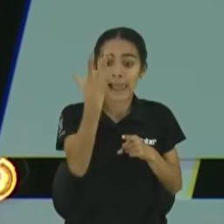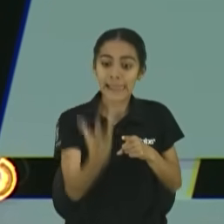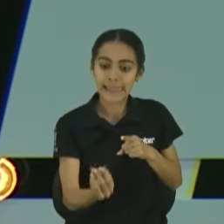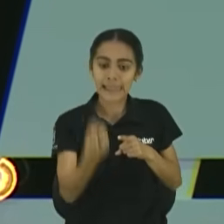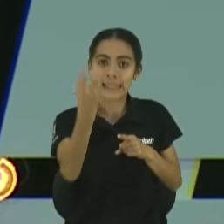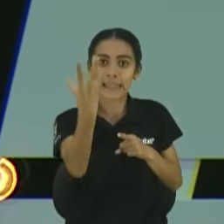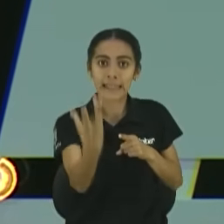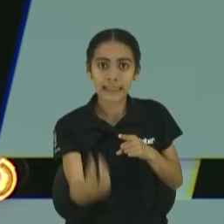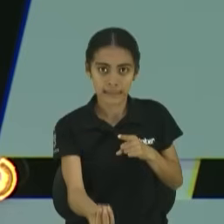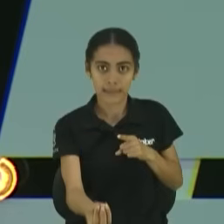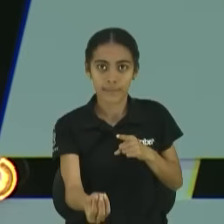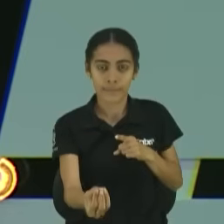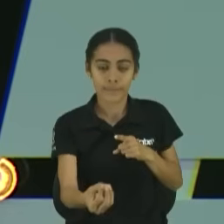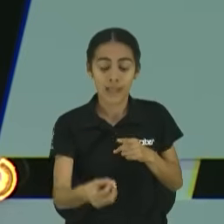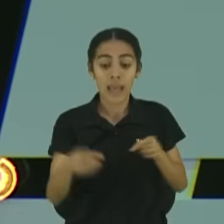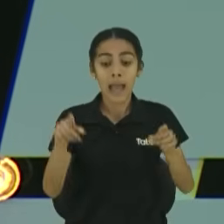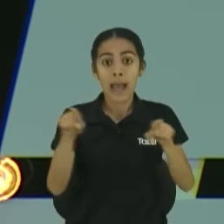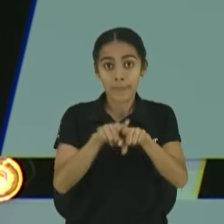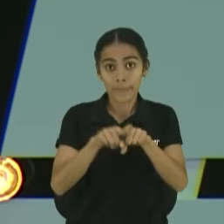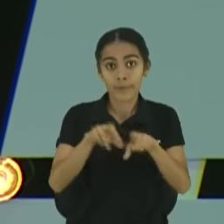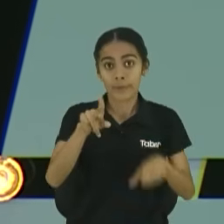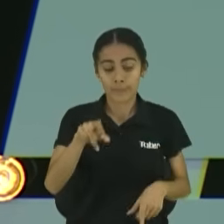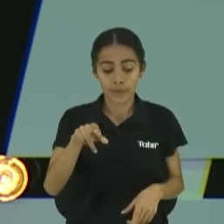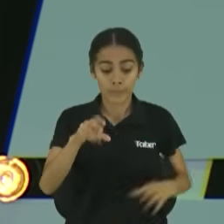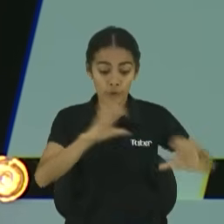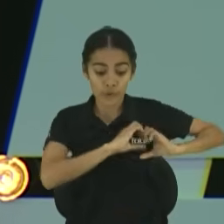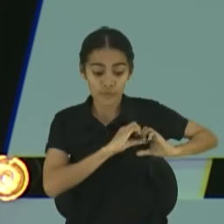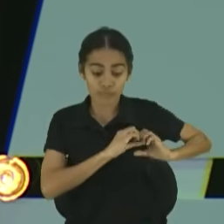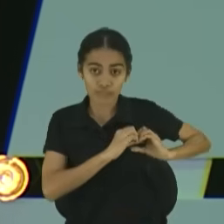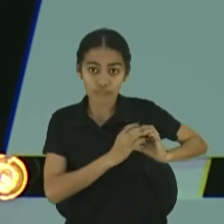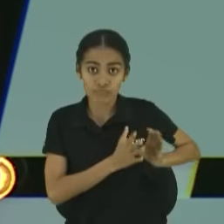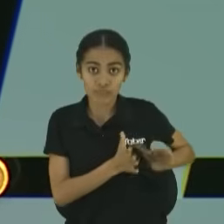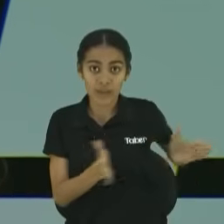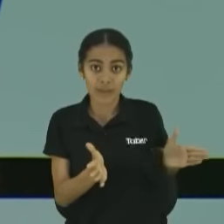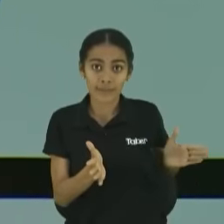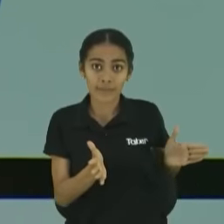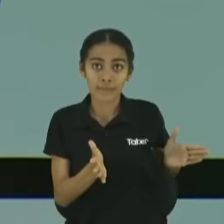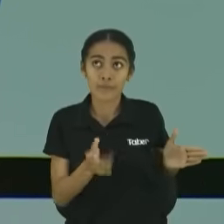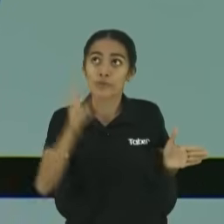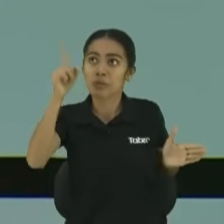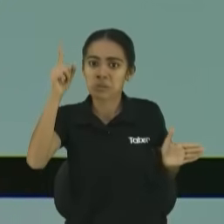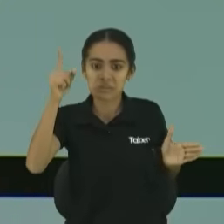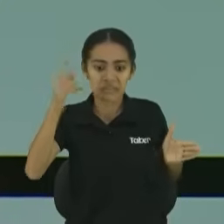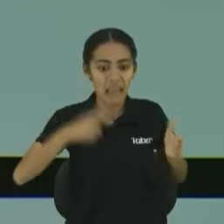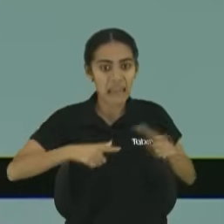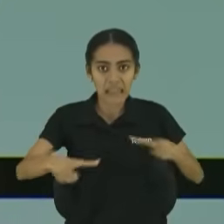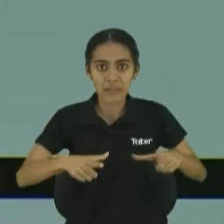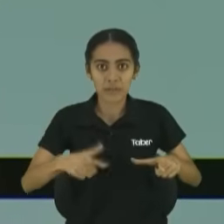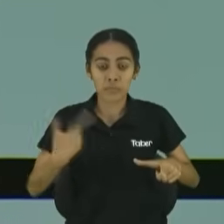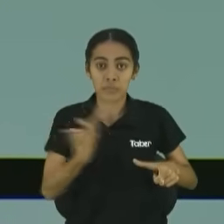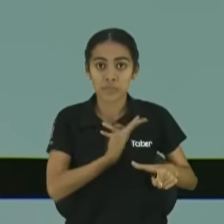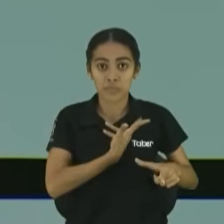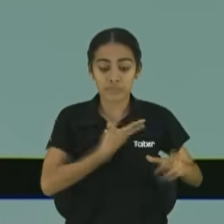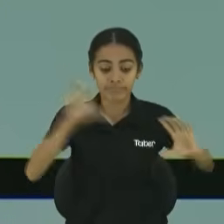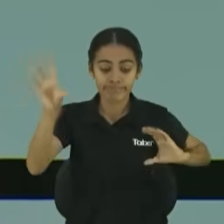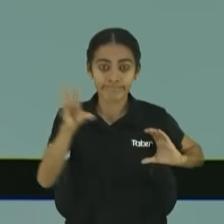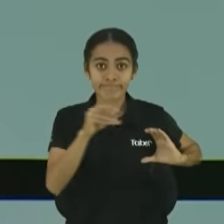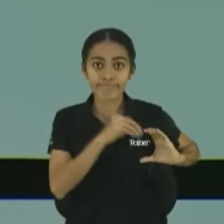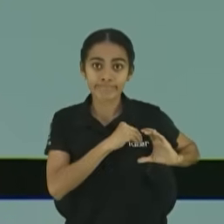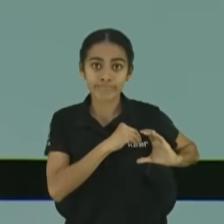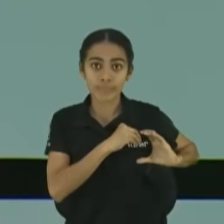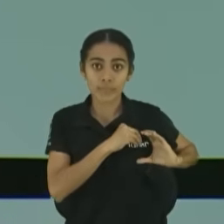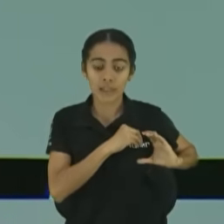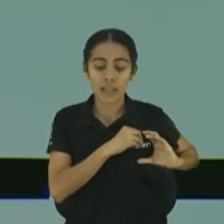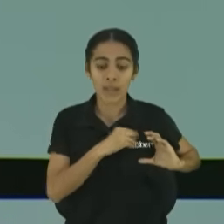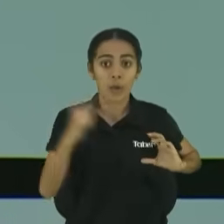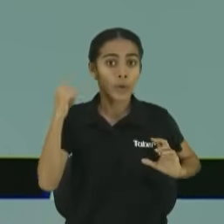vez. Amigo y hermano, abre tu corazón. Dios está dispuesto si tú hoy le recibes como Señor y Salvador personal. El